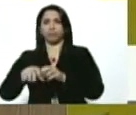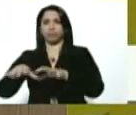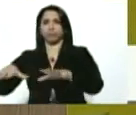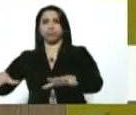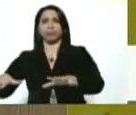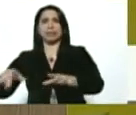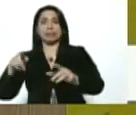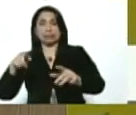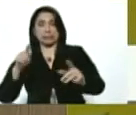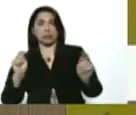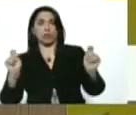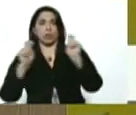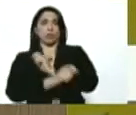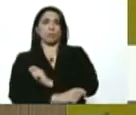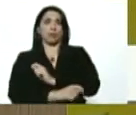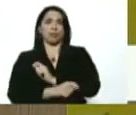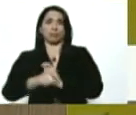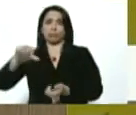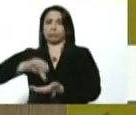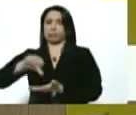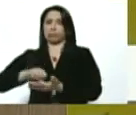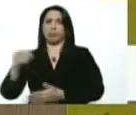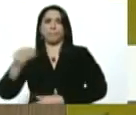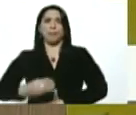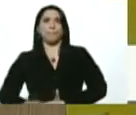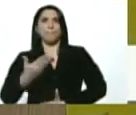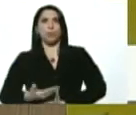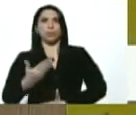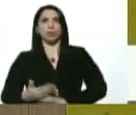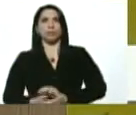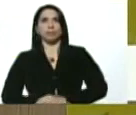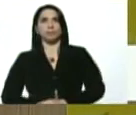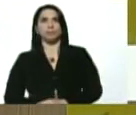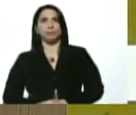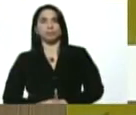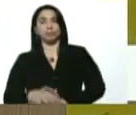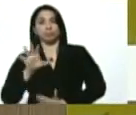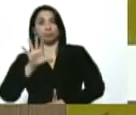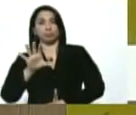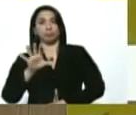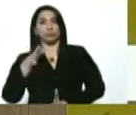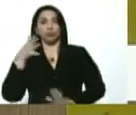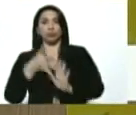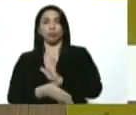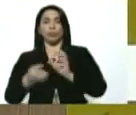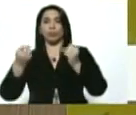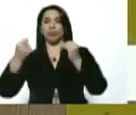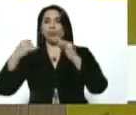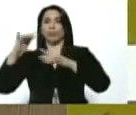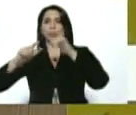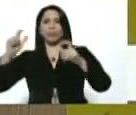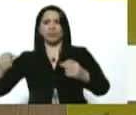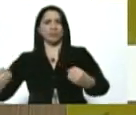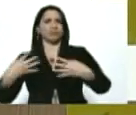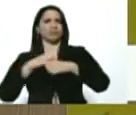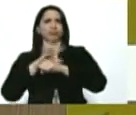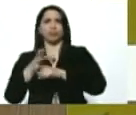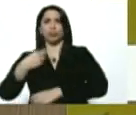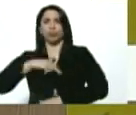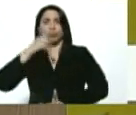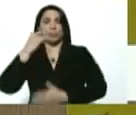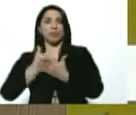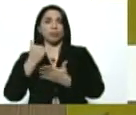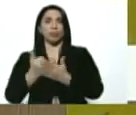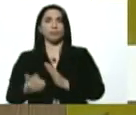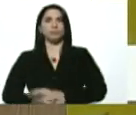convertirse en el foco más importante de el país en cuanto al número de casos y estamos notando también